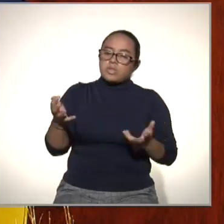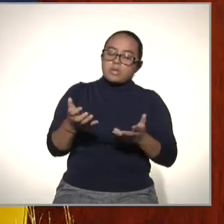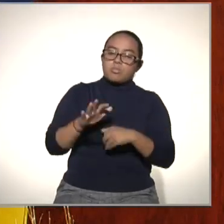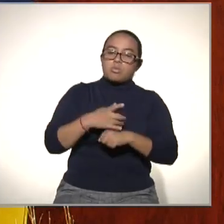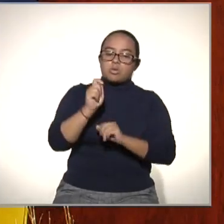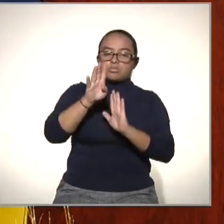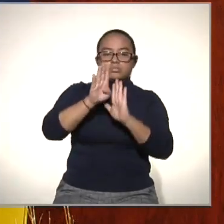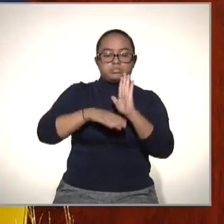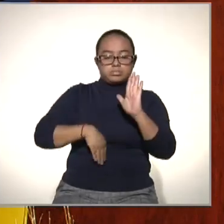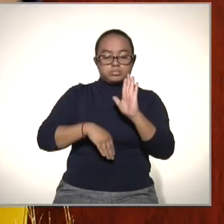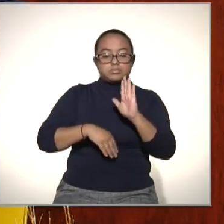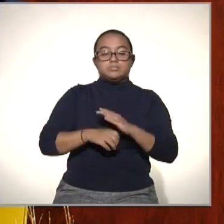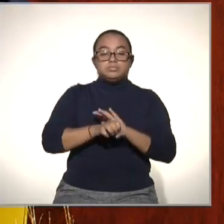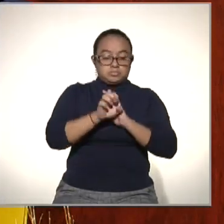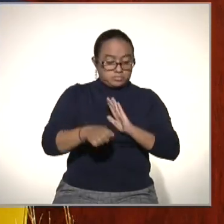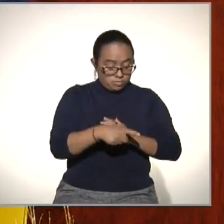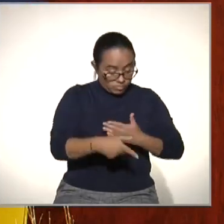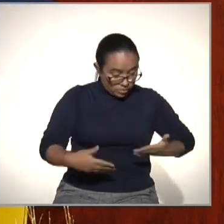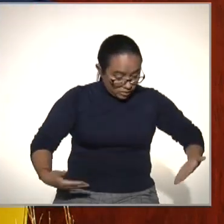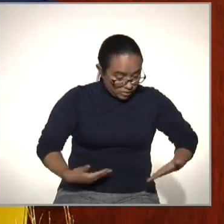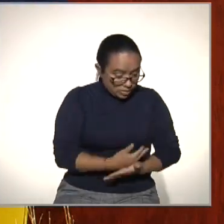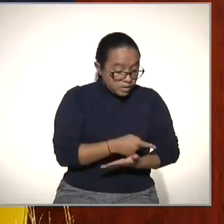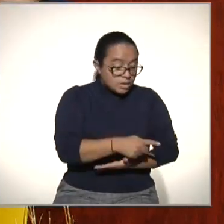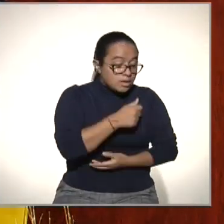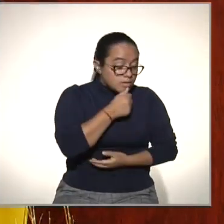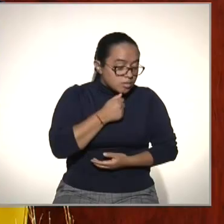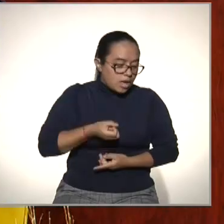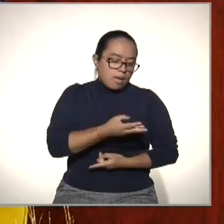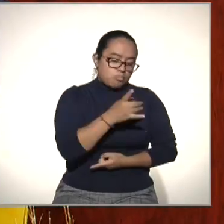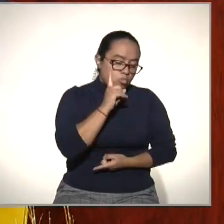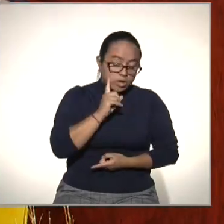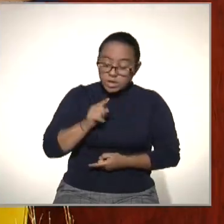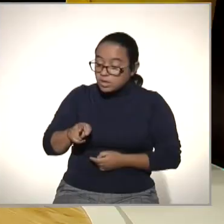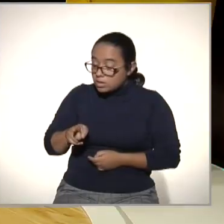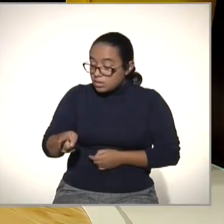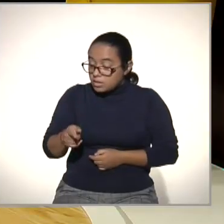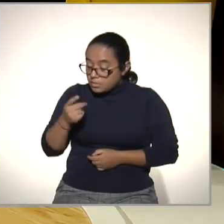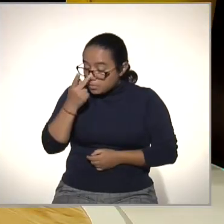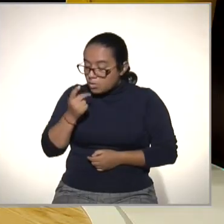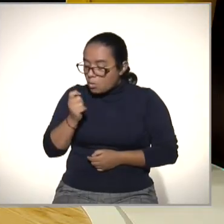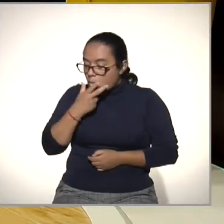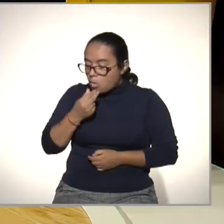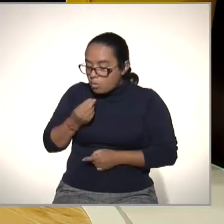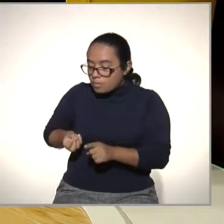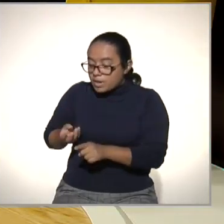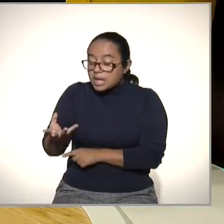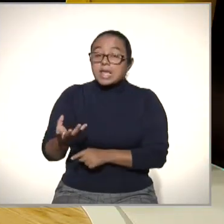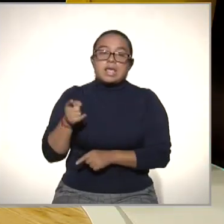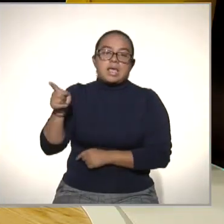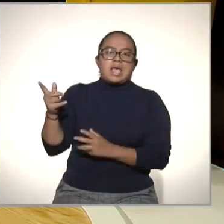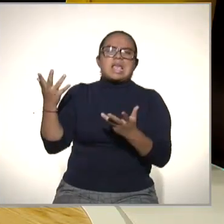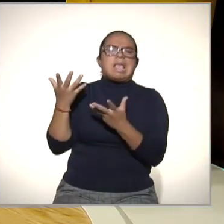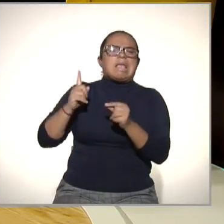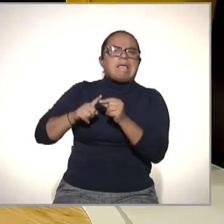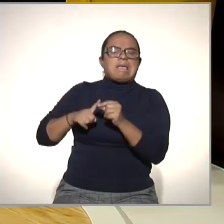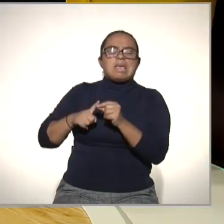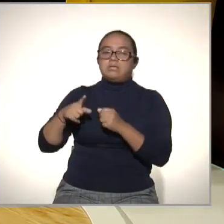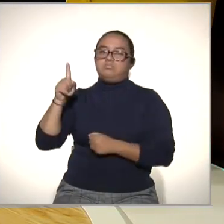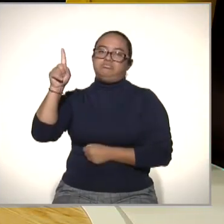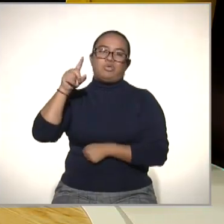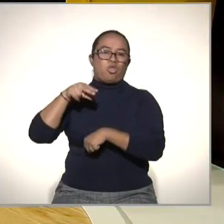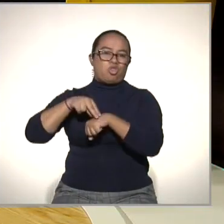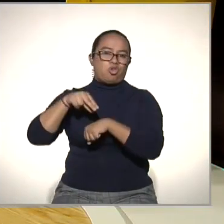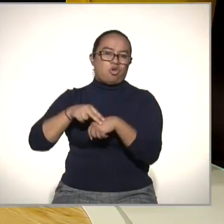que es leída desde el nacimiento por un conjunto de personas médicas que te asignan el género mujer,